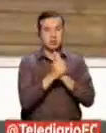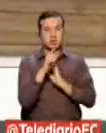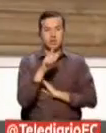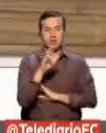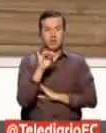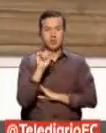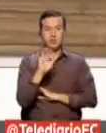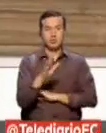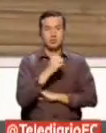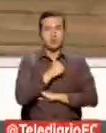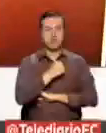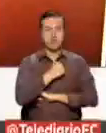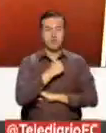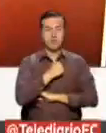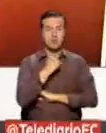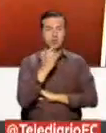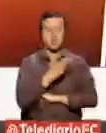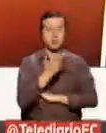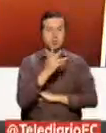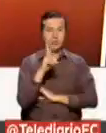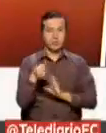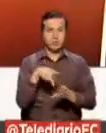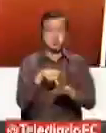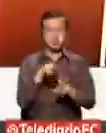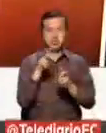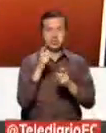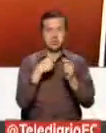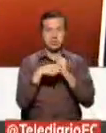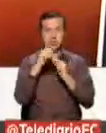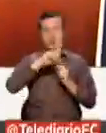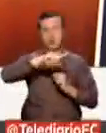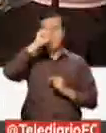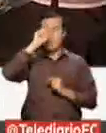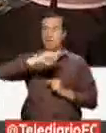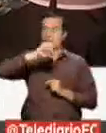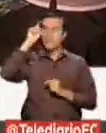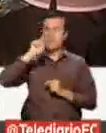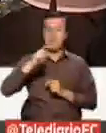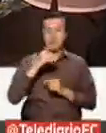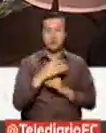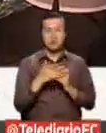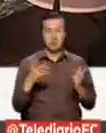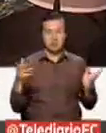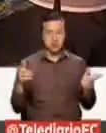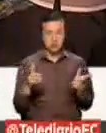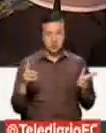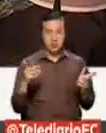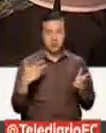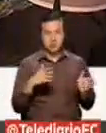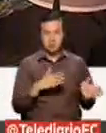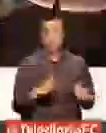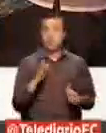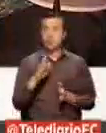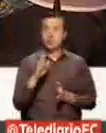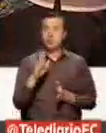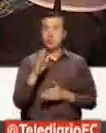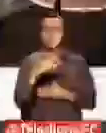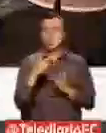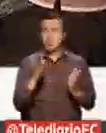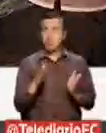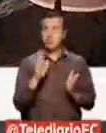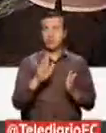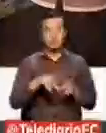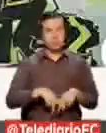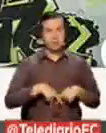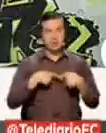Calispa es propietario de local Black Book, especializado en la venta de spray para pintar paredes, y es de los pocos grafiteros que han hecho de la pintada de fachadas su